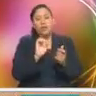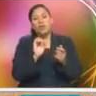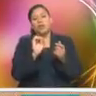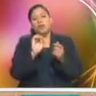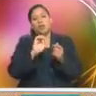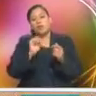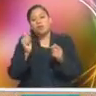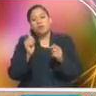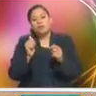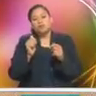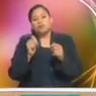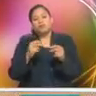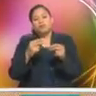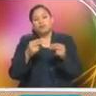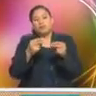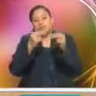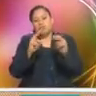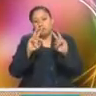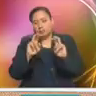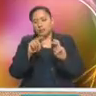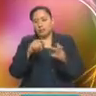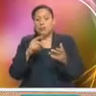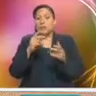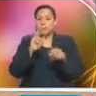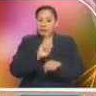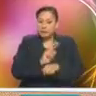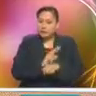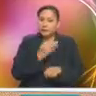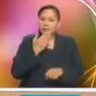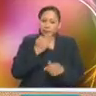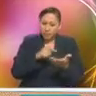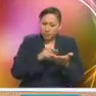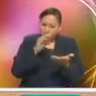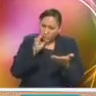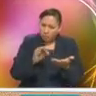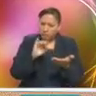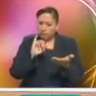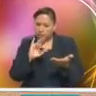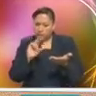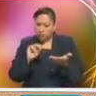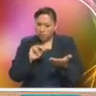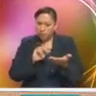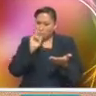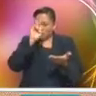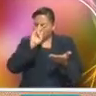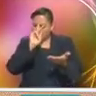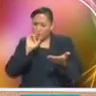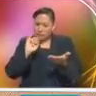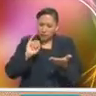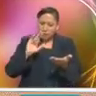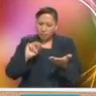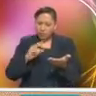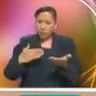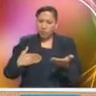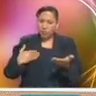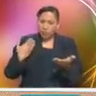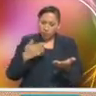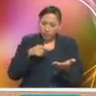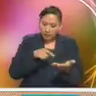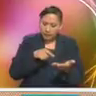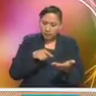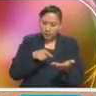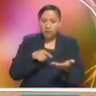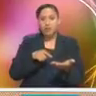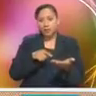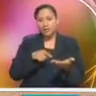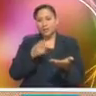algún otro asunto. Por eso debemos de estar pendientes, correcto, no es correcto, hasta dónde es prudente o no confiar en ellas. Y por